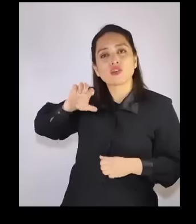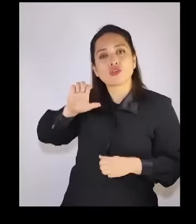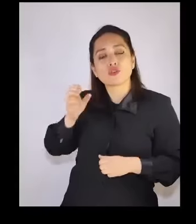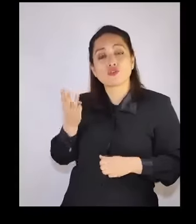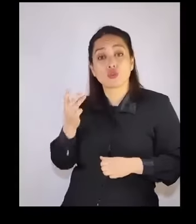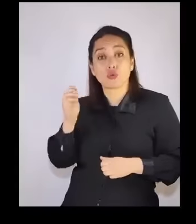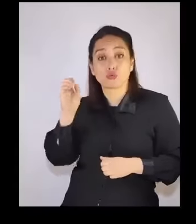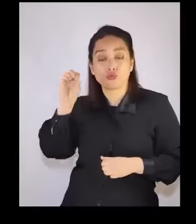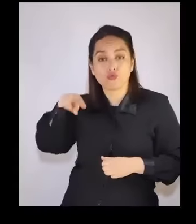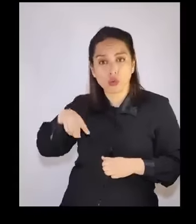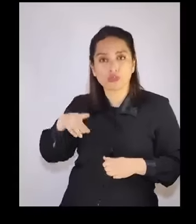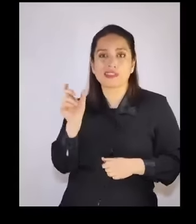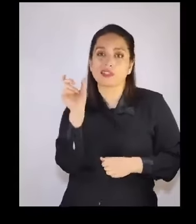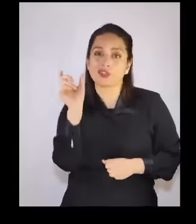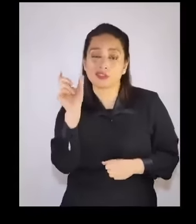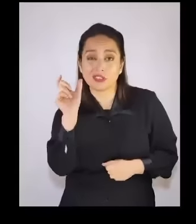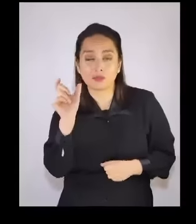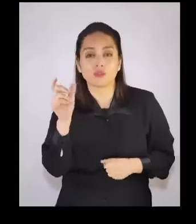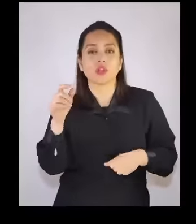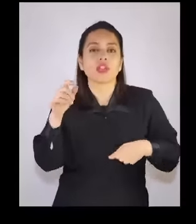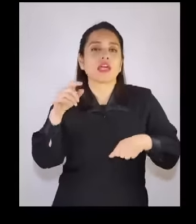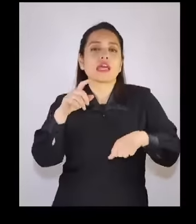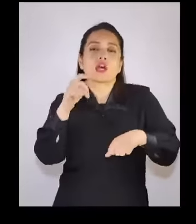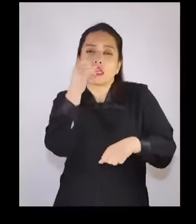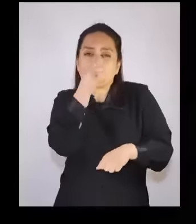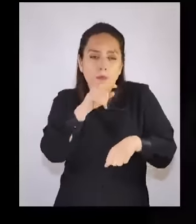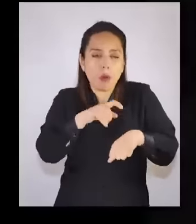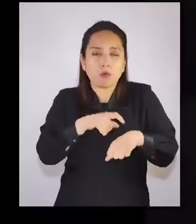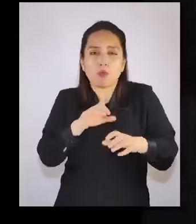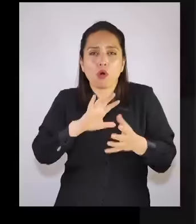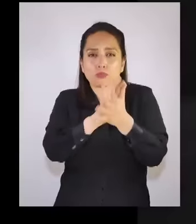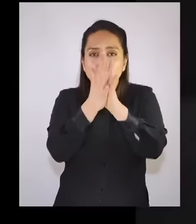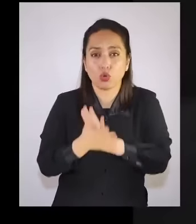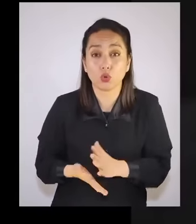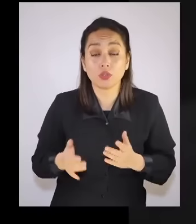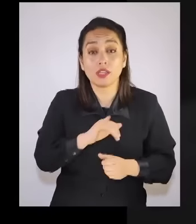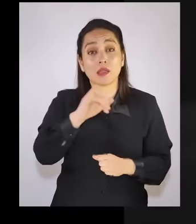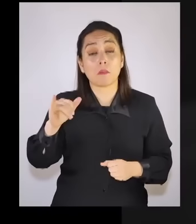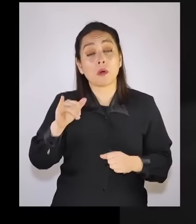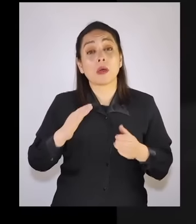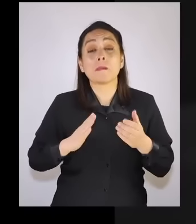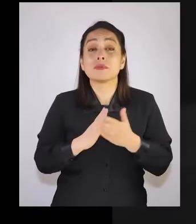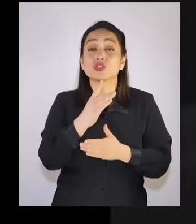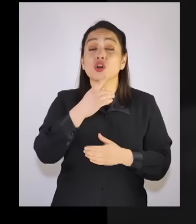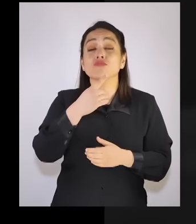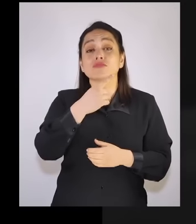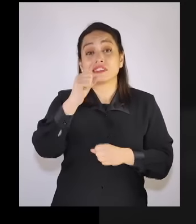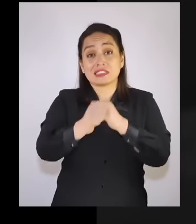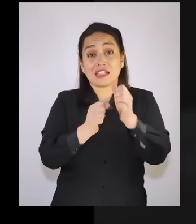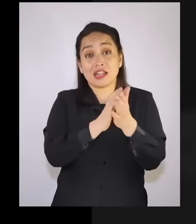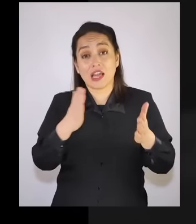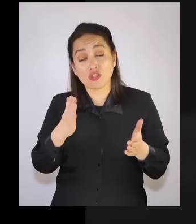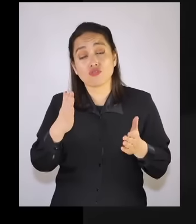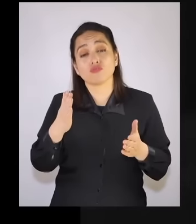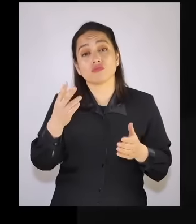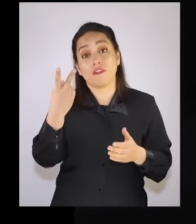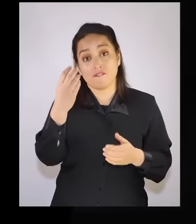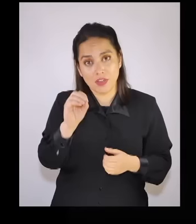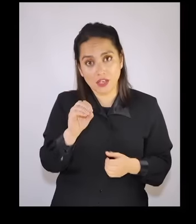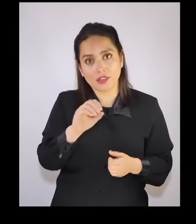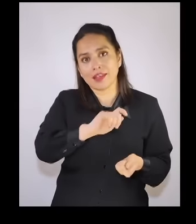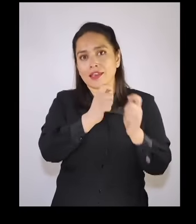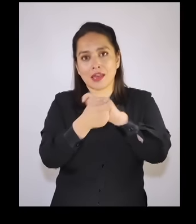concepto lineal de tiempo o de tiempo absoluto. Pero ya comenzando el siglo XX, el concepto de tiempo cambia radicalmente